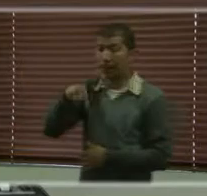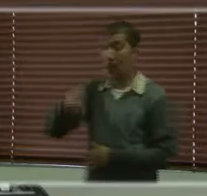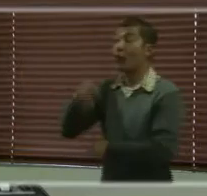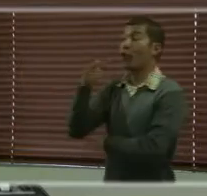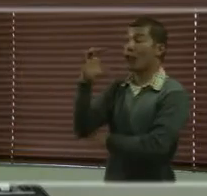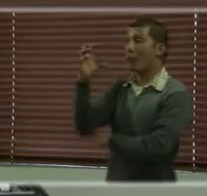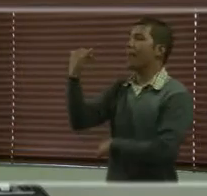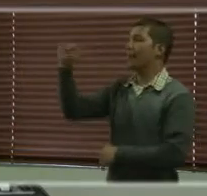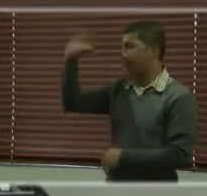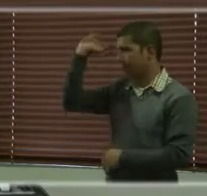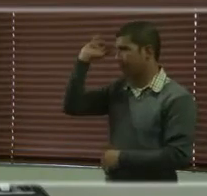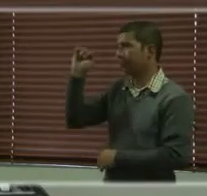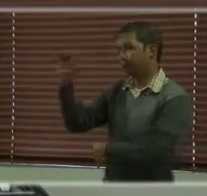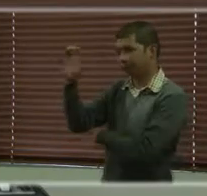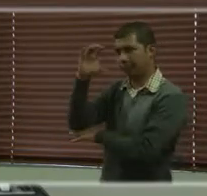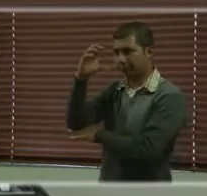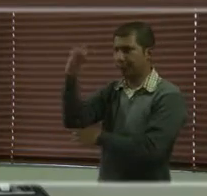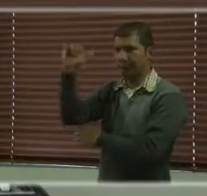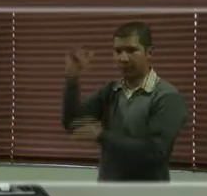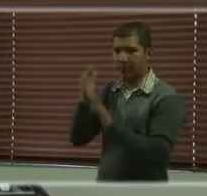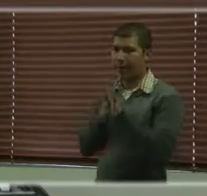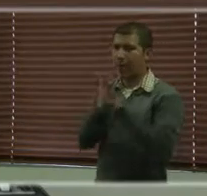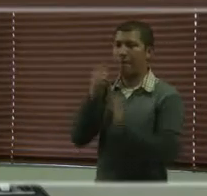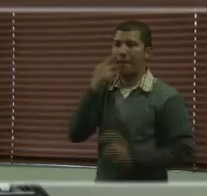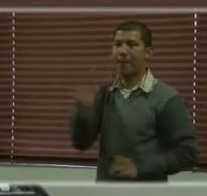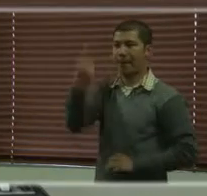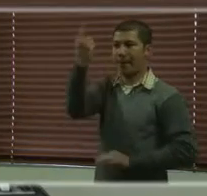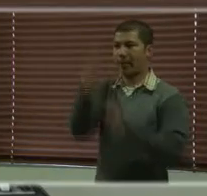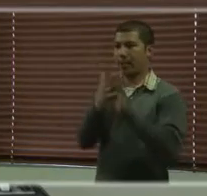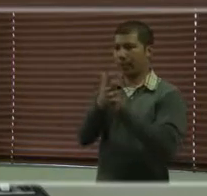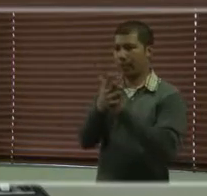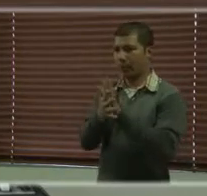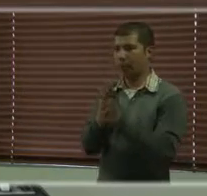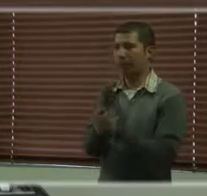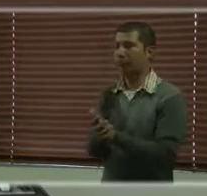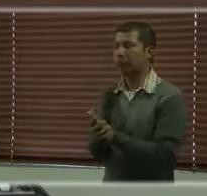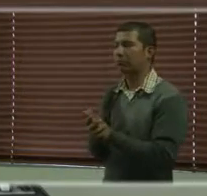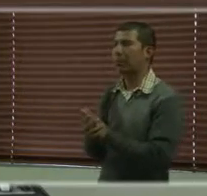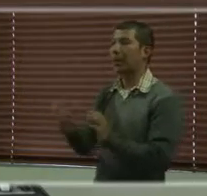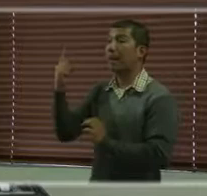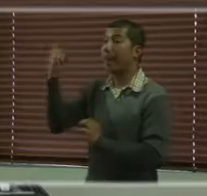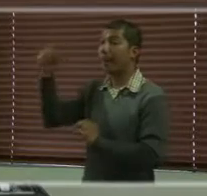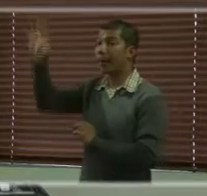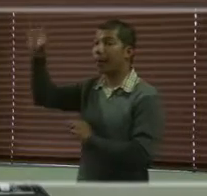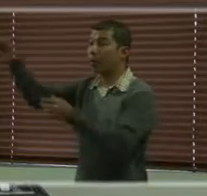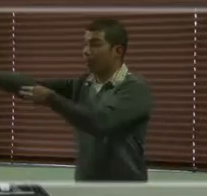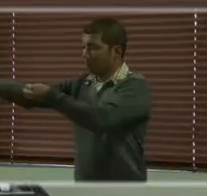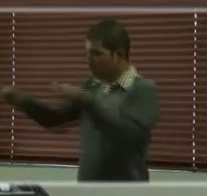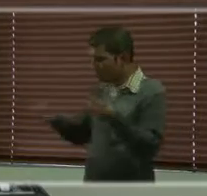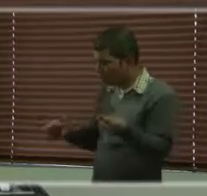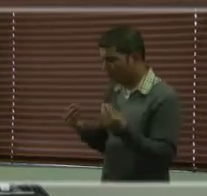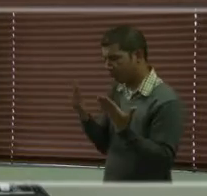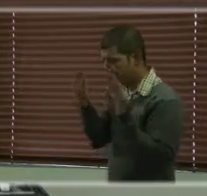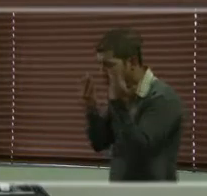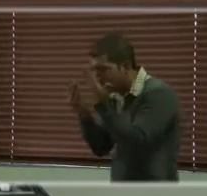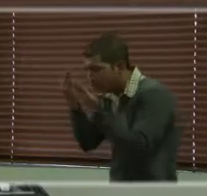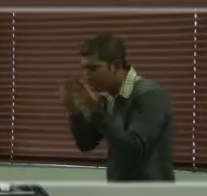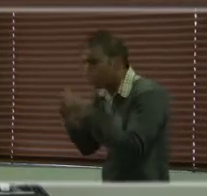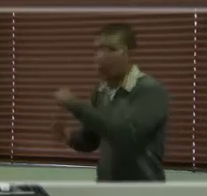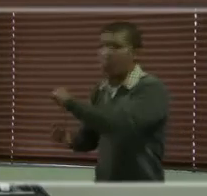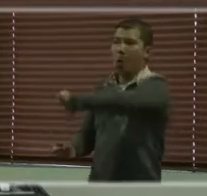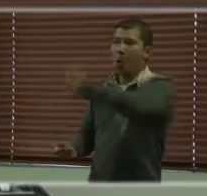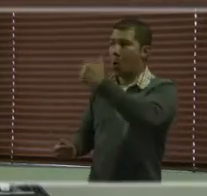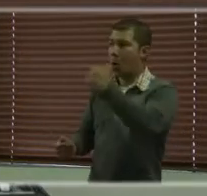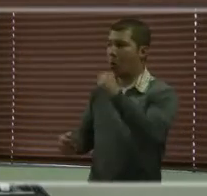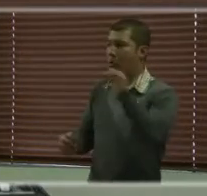informes pues se va haciendo en el en el orden que se van recibiendo y ahorita Les comento que el comité tiene un una lista